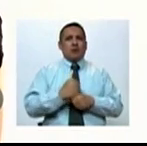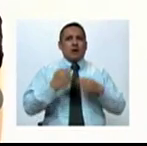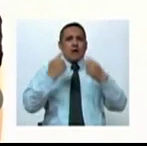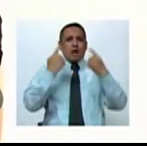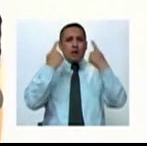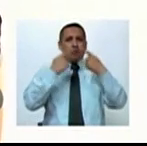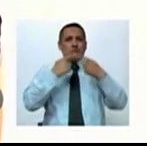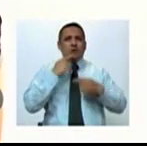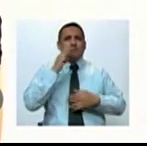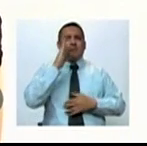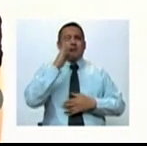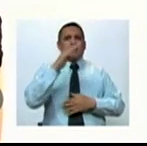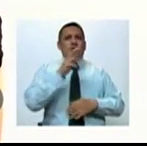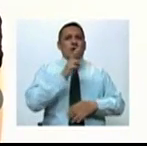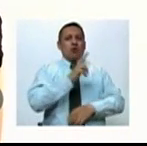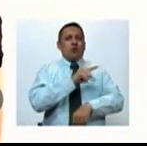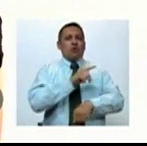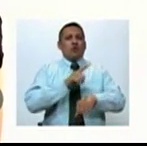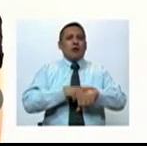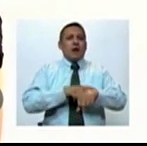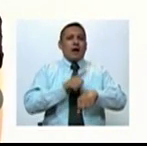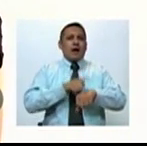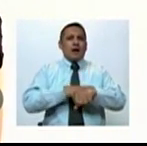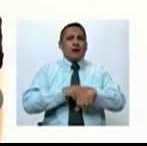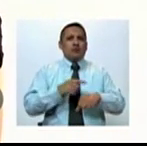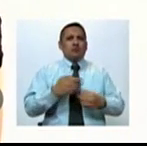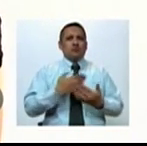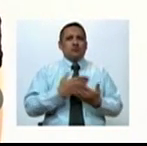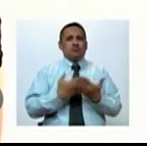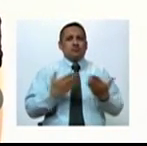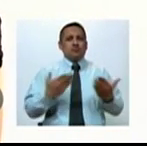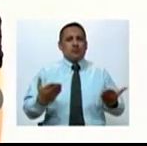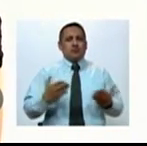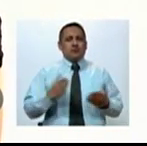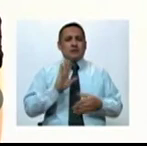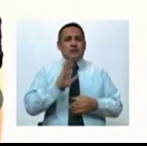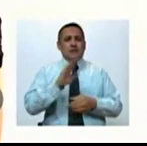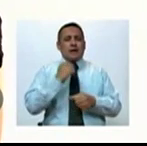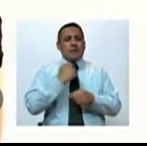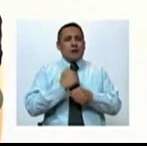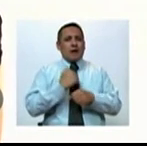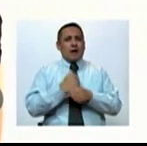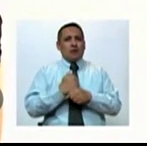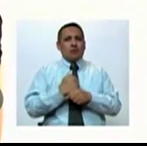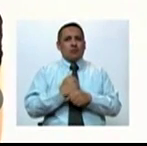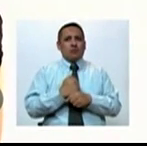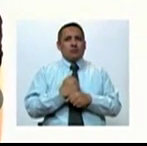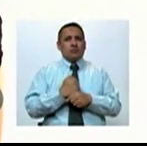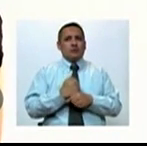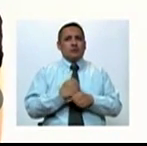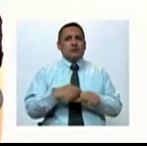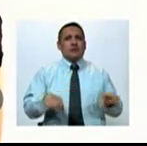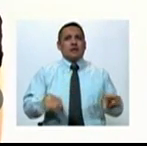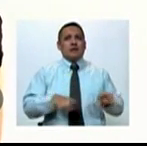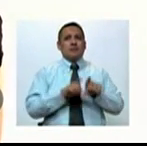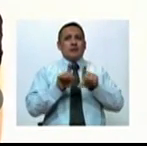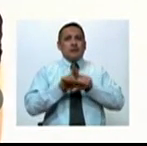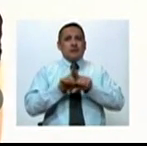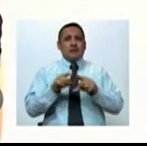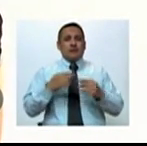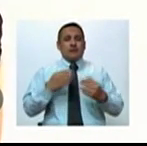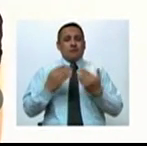sus instrumentos de trabajo, etcétera, de manera que es una